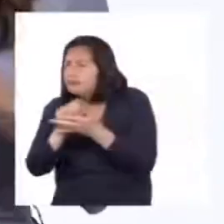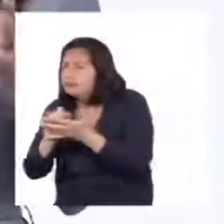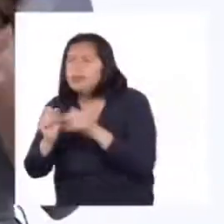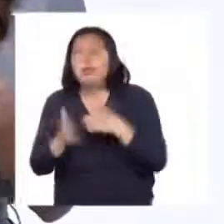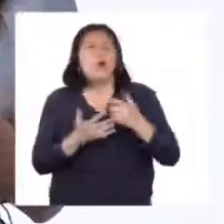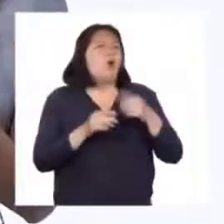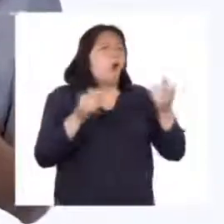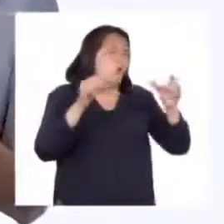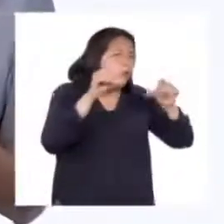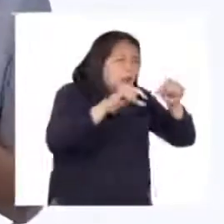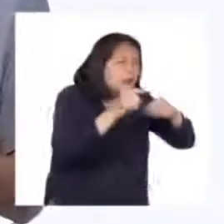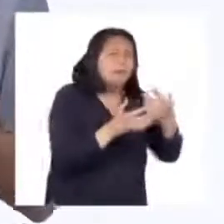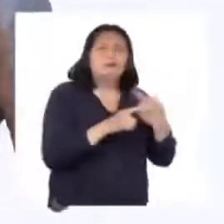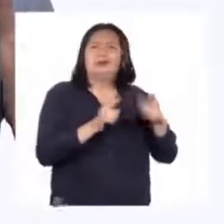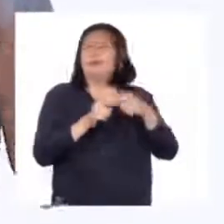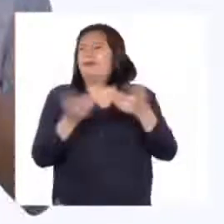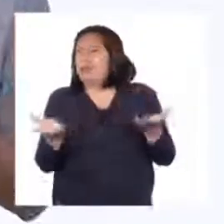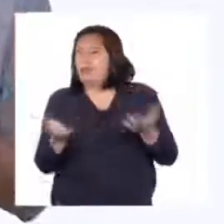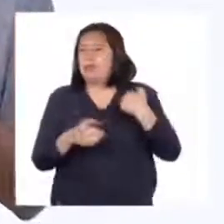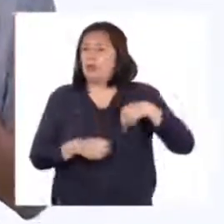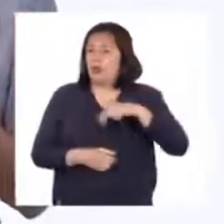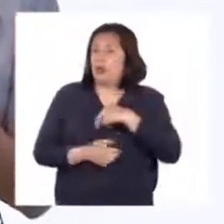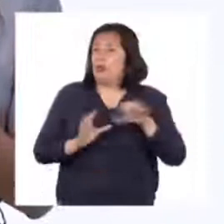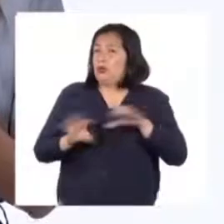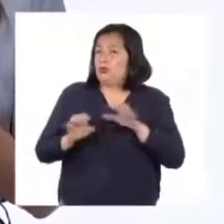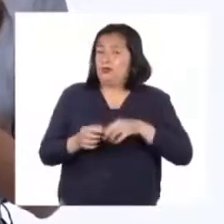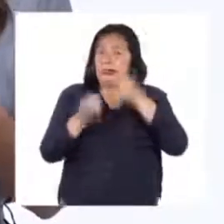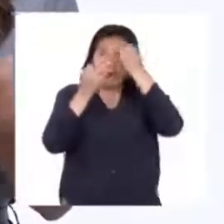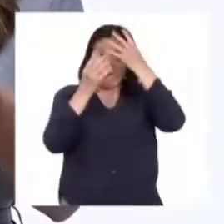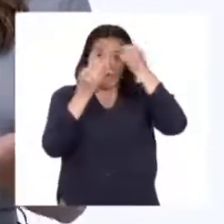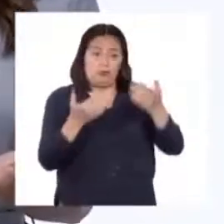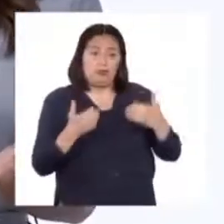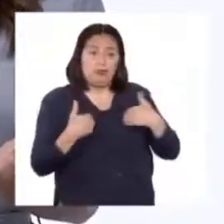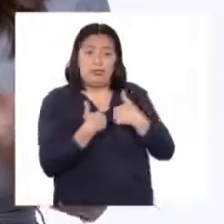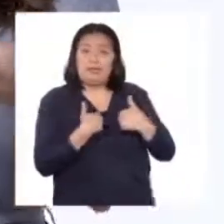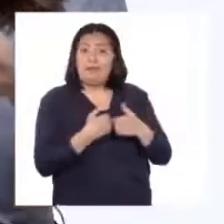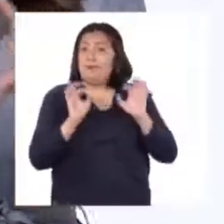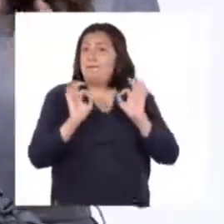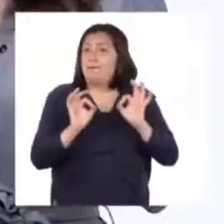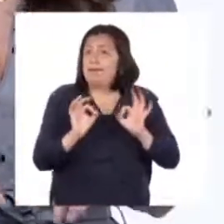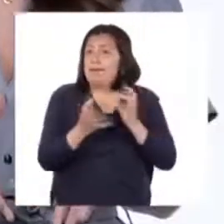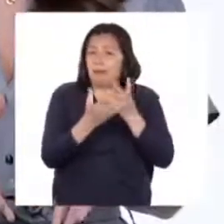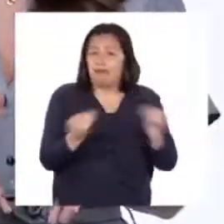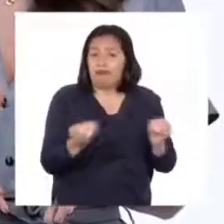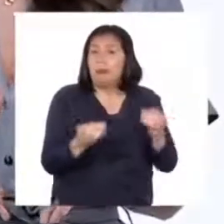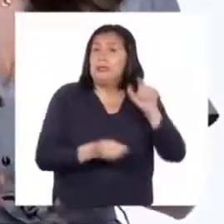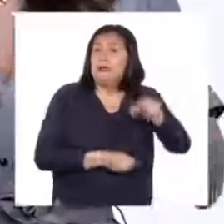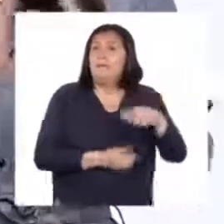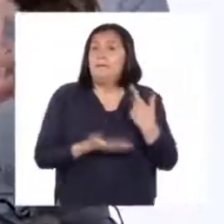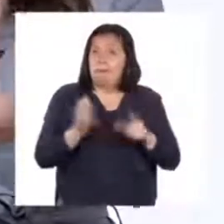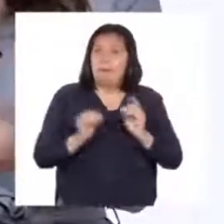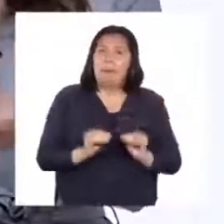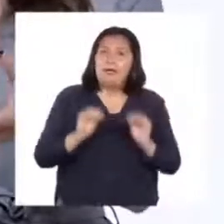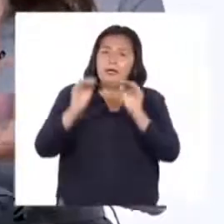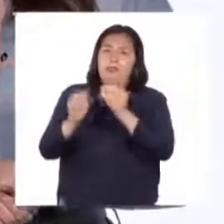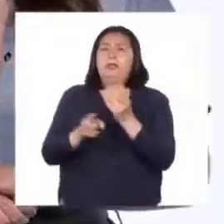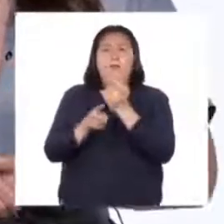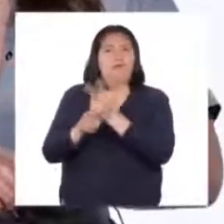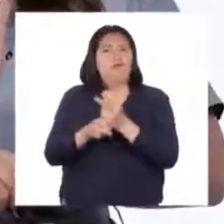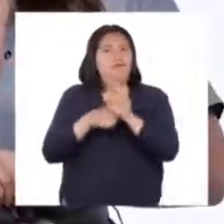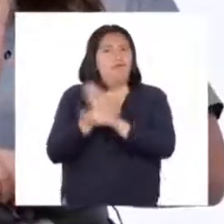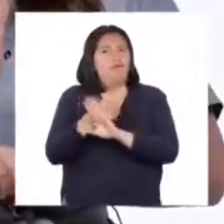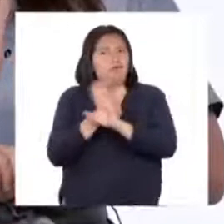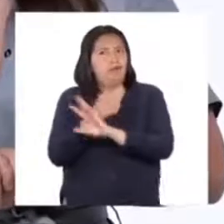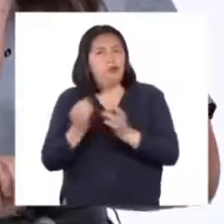otros. Nosotros hemos realizado una tabla con los datos de animales amenazados para de esta manera aportar a su cuidado y